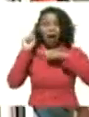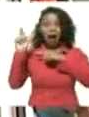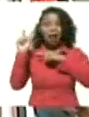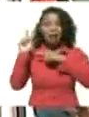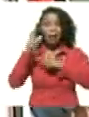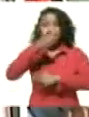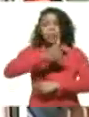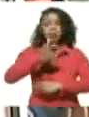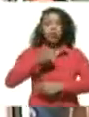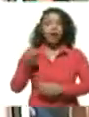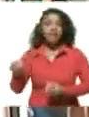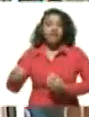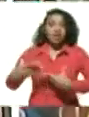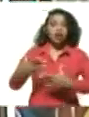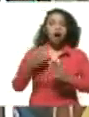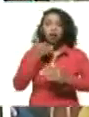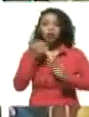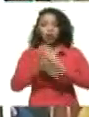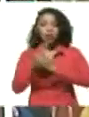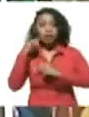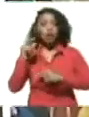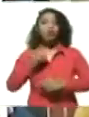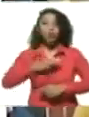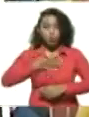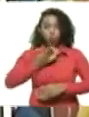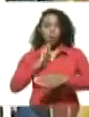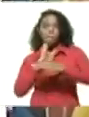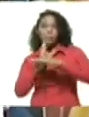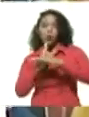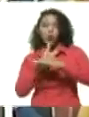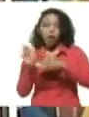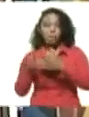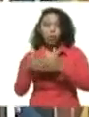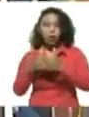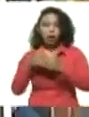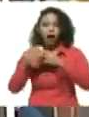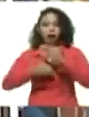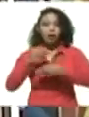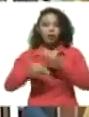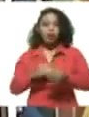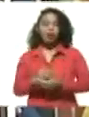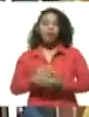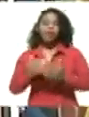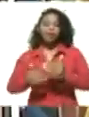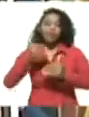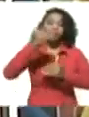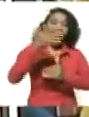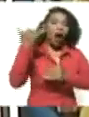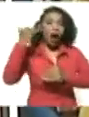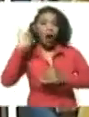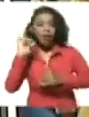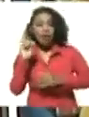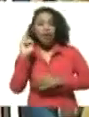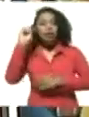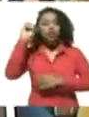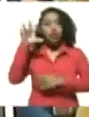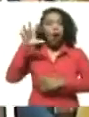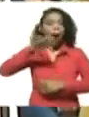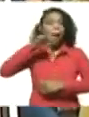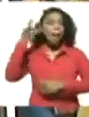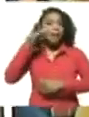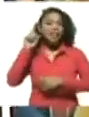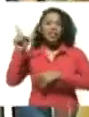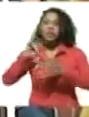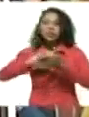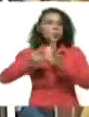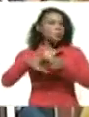una persona contagiada y lo hemos podido contener en la puerta del establecimiento luego está la luz amarilla la luz amarilla